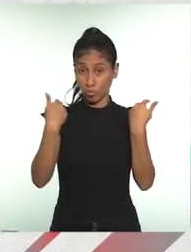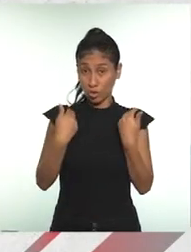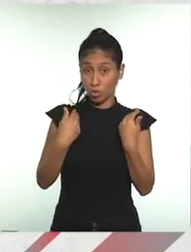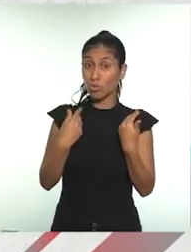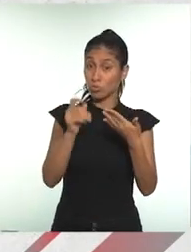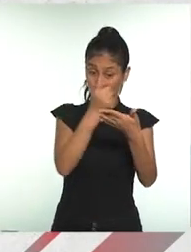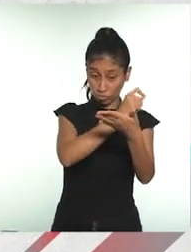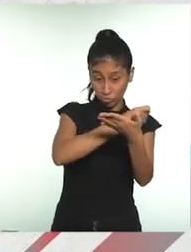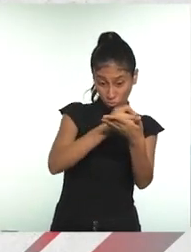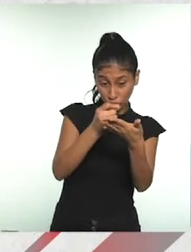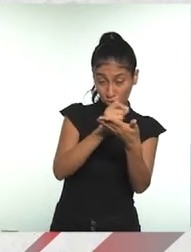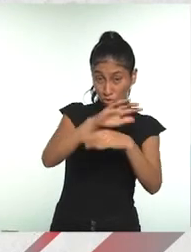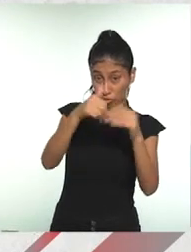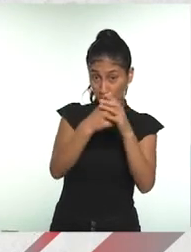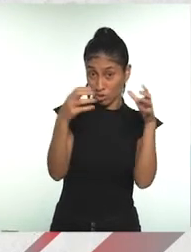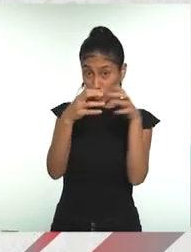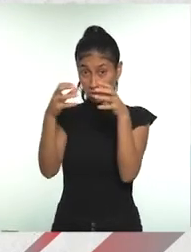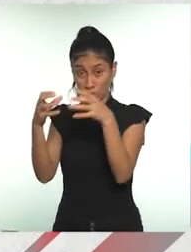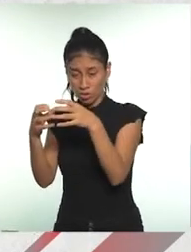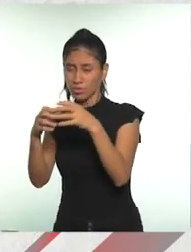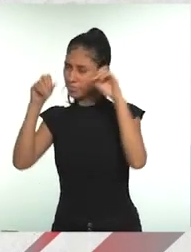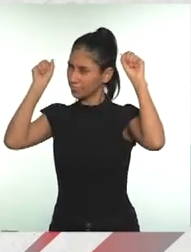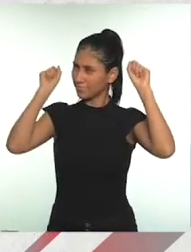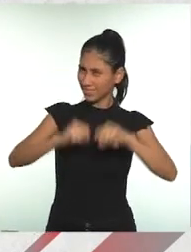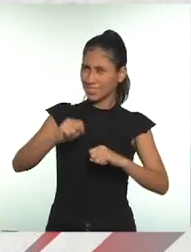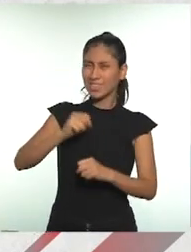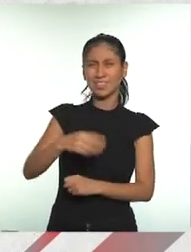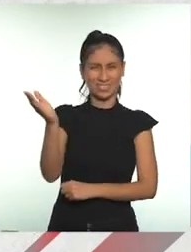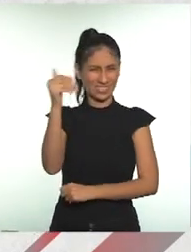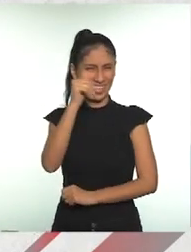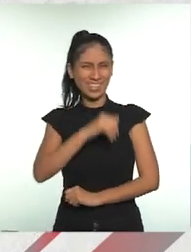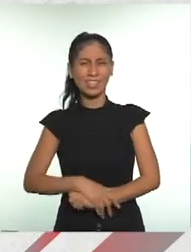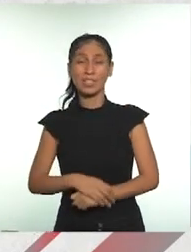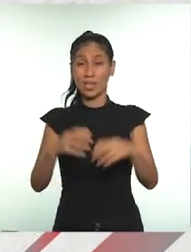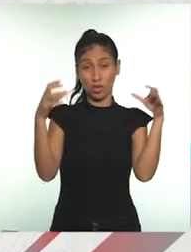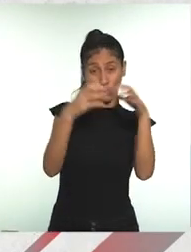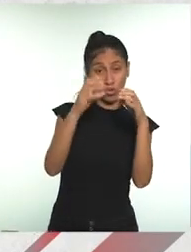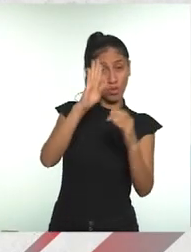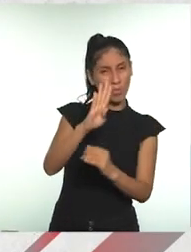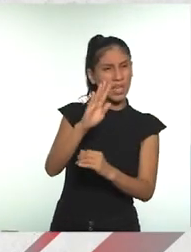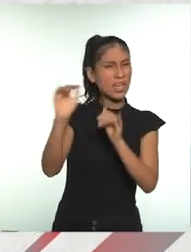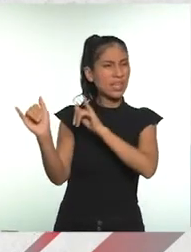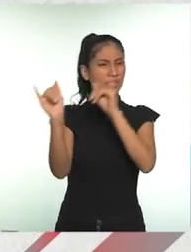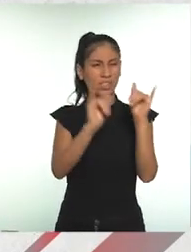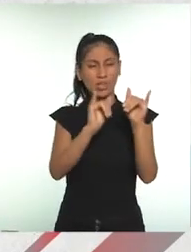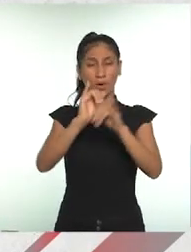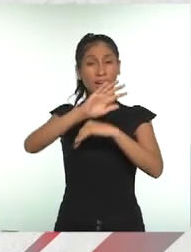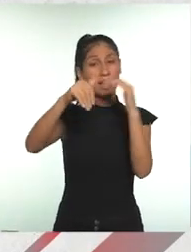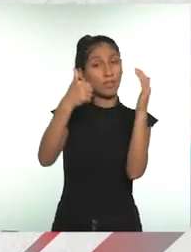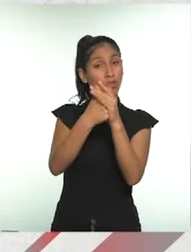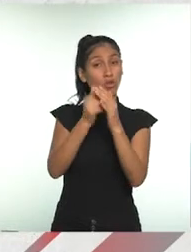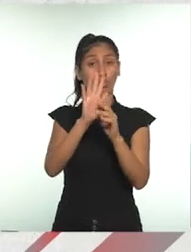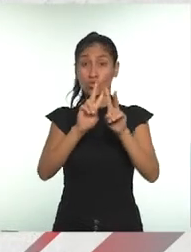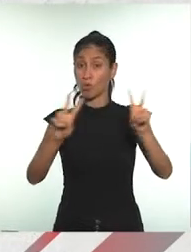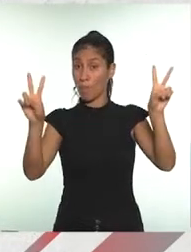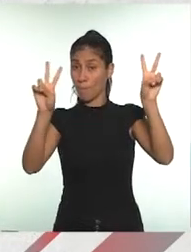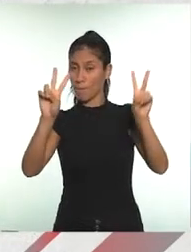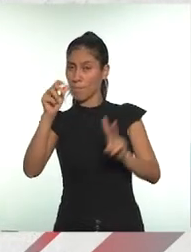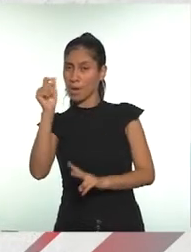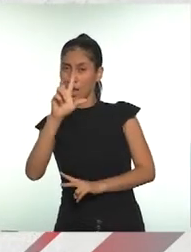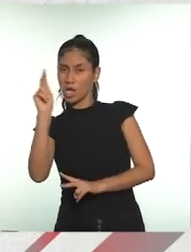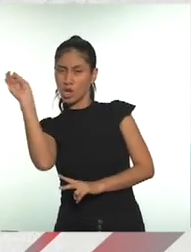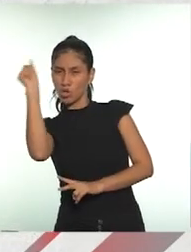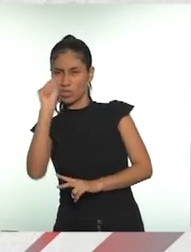¿Puedo intentar hacer la notación conjuntista? Por supuesto, Susana, dale. El conjunto B es igual a todos los valores